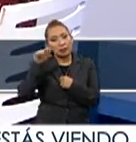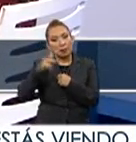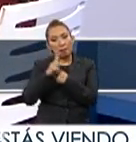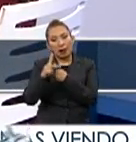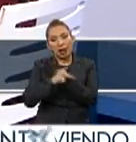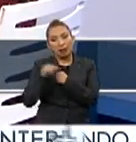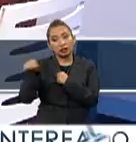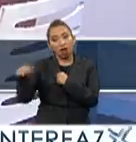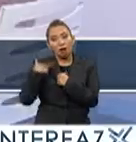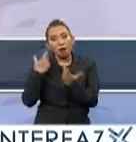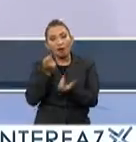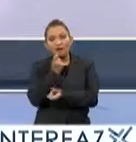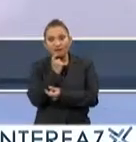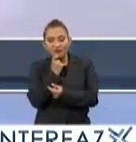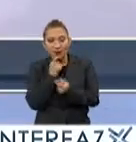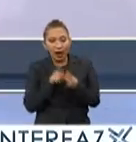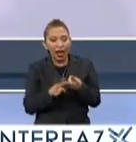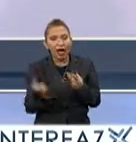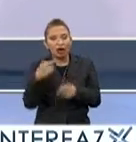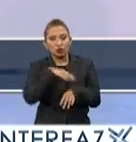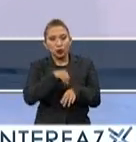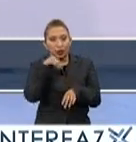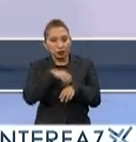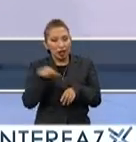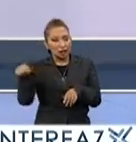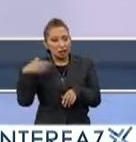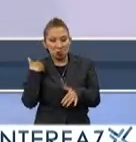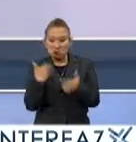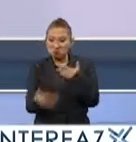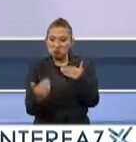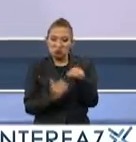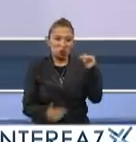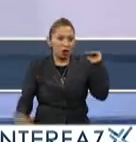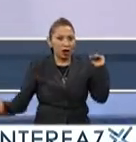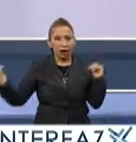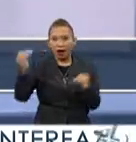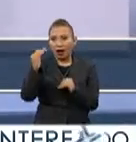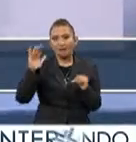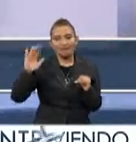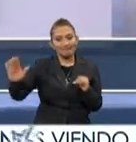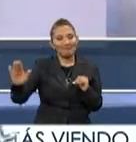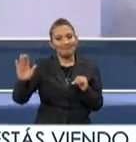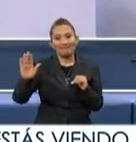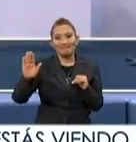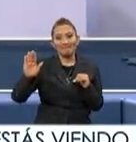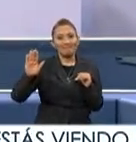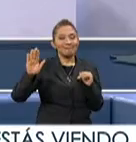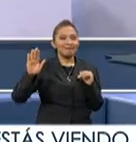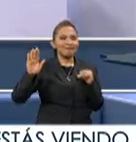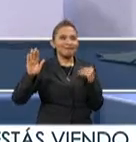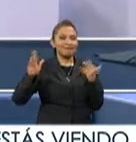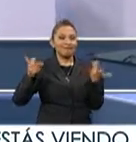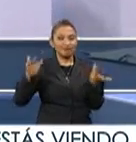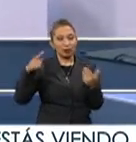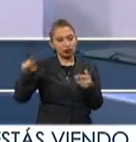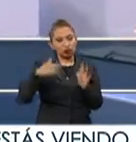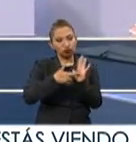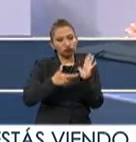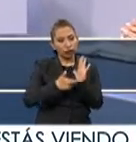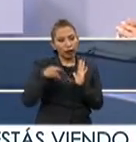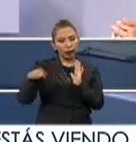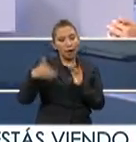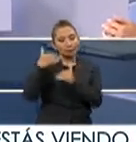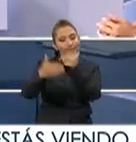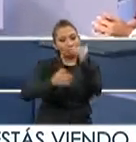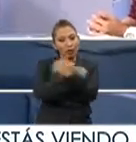países nórdicos como Finlandia, como Suecia, siempre a la vanguardia de los pues sí, requisitos o